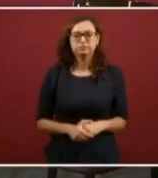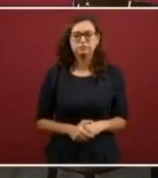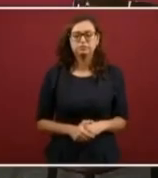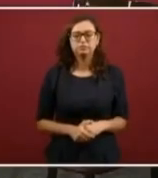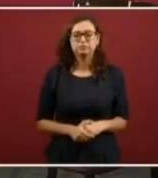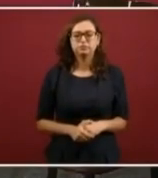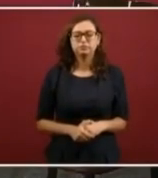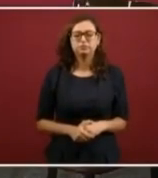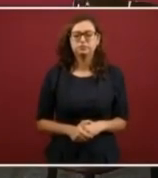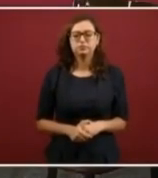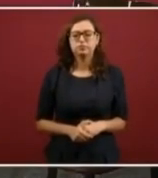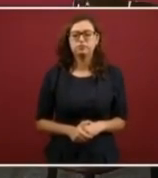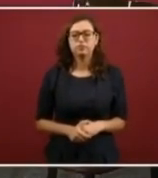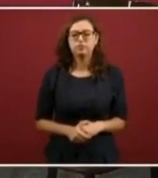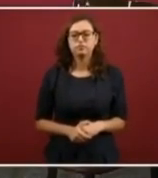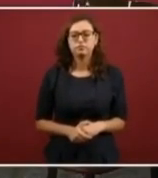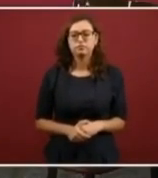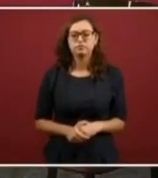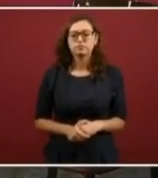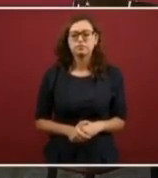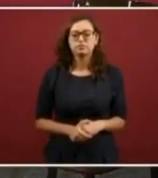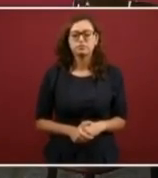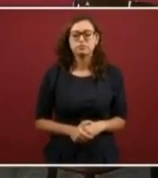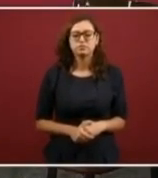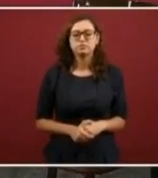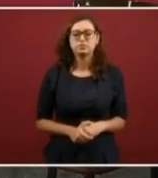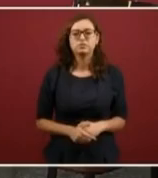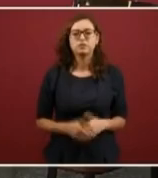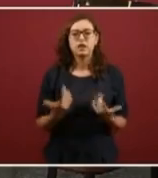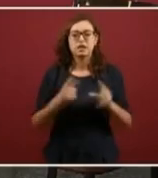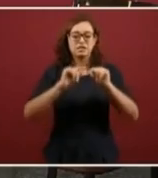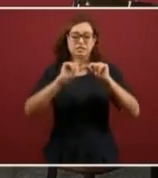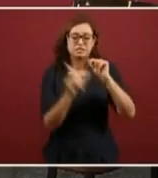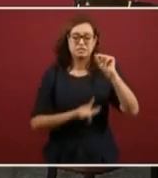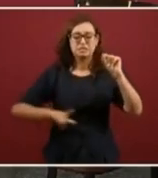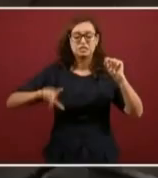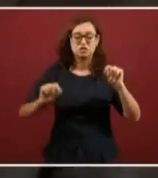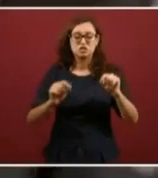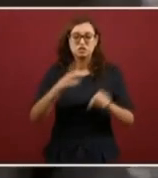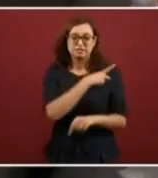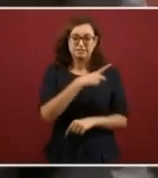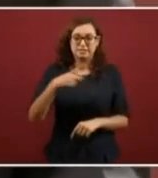el valor de los bonos de la deuda nacional, igual que